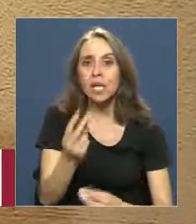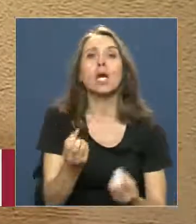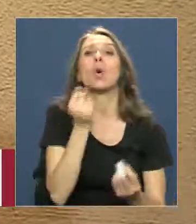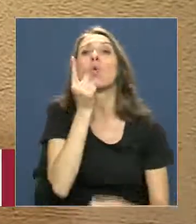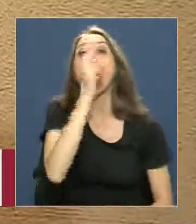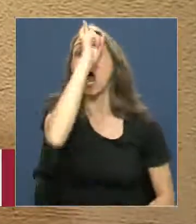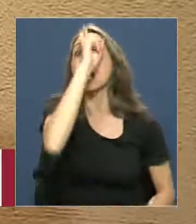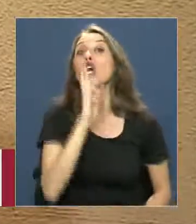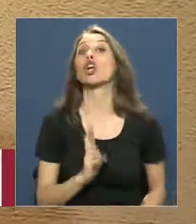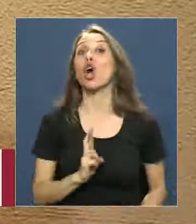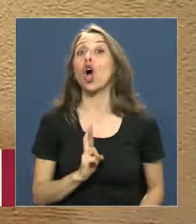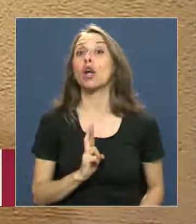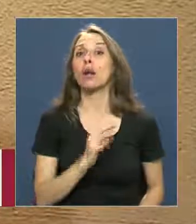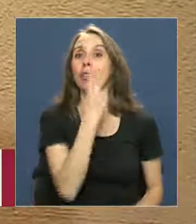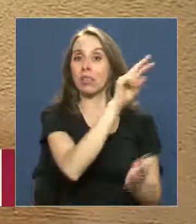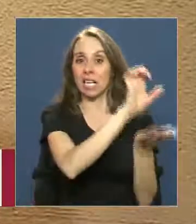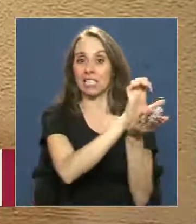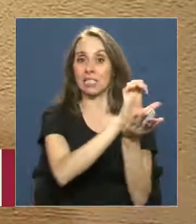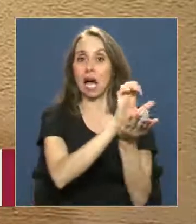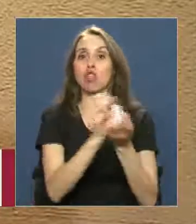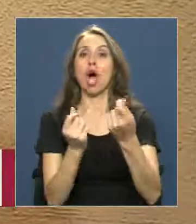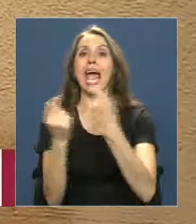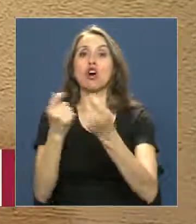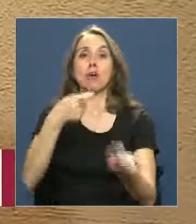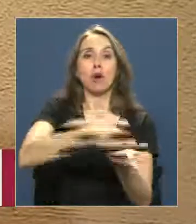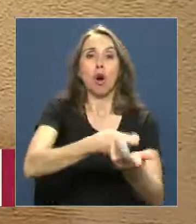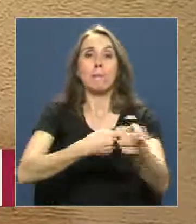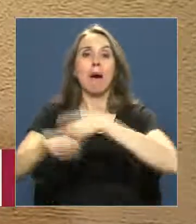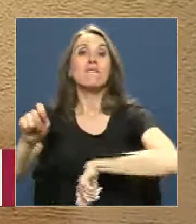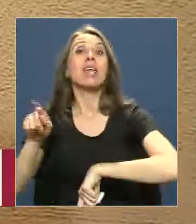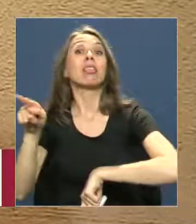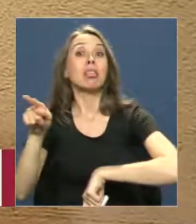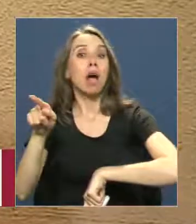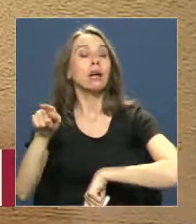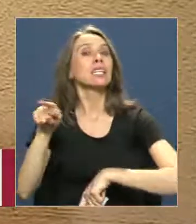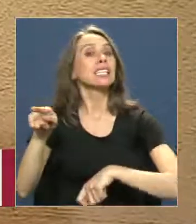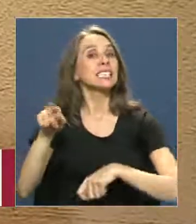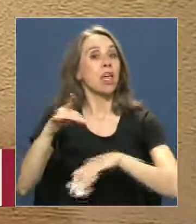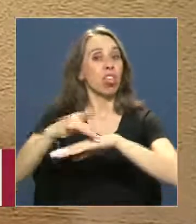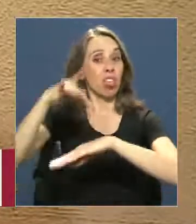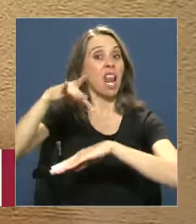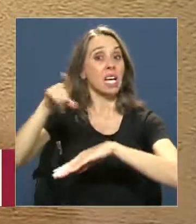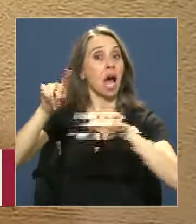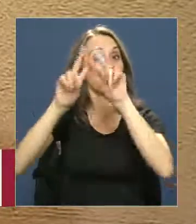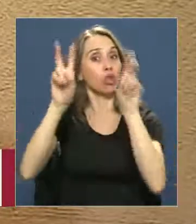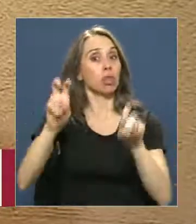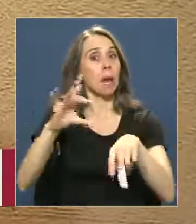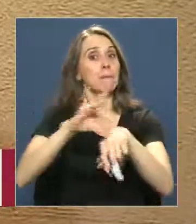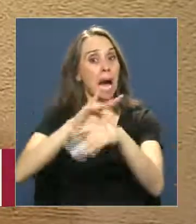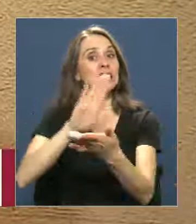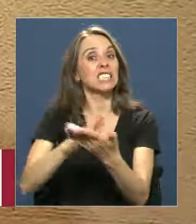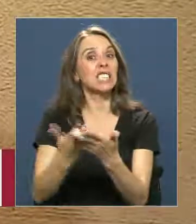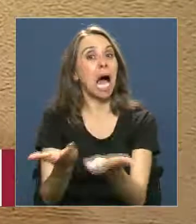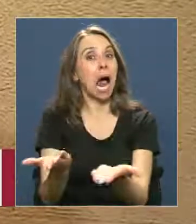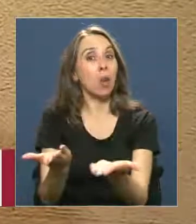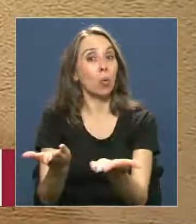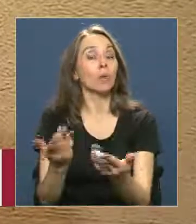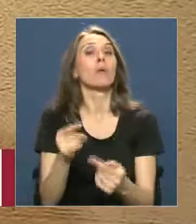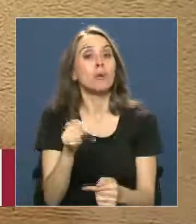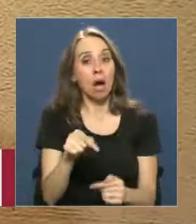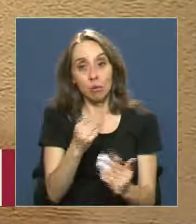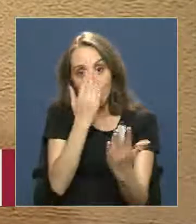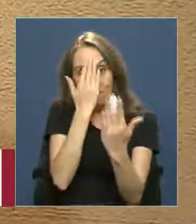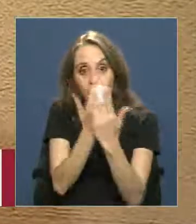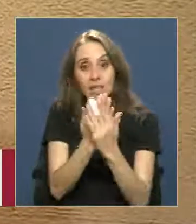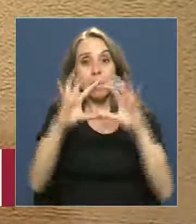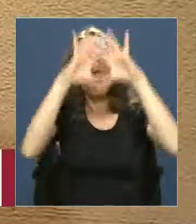que tiene el Estado en la economía, especialmente en un sector tan sensible como la salud. En nuestro caso, nos enfrentamos